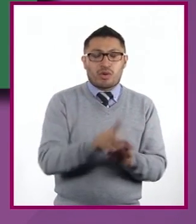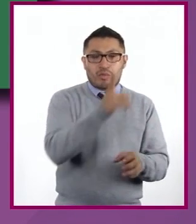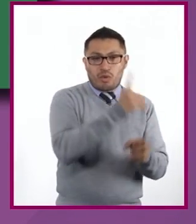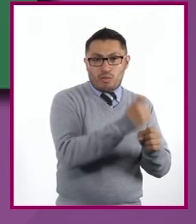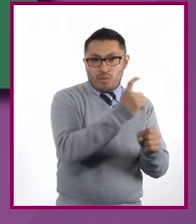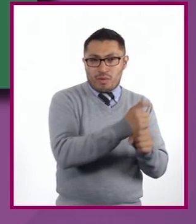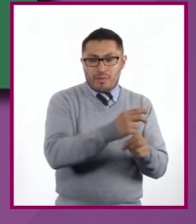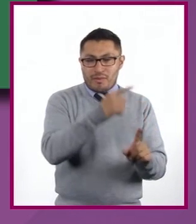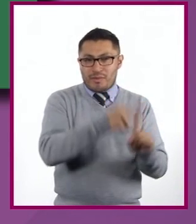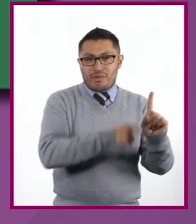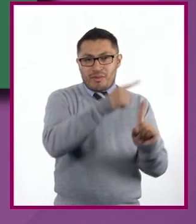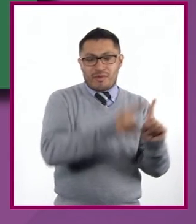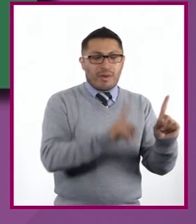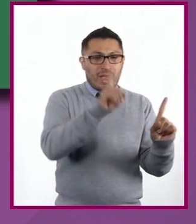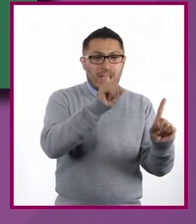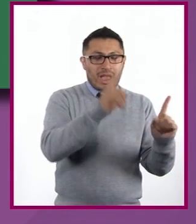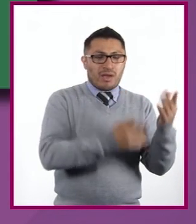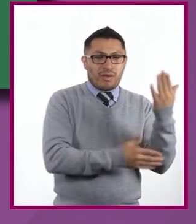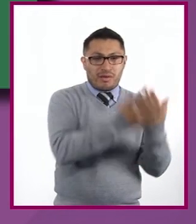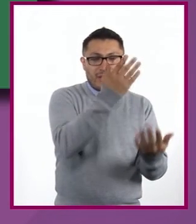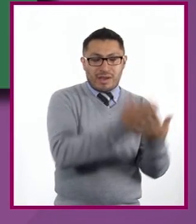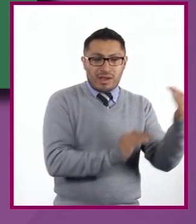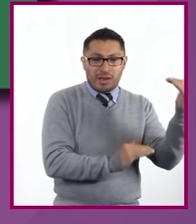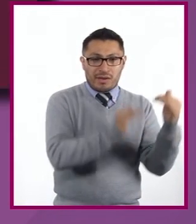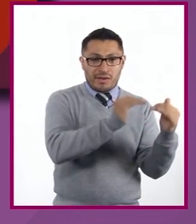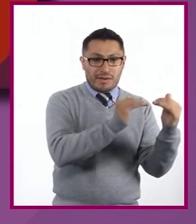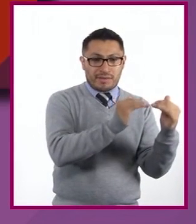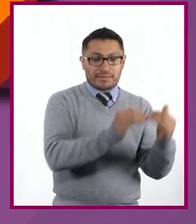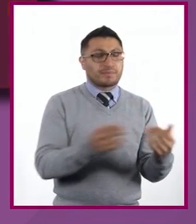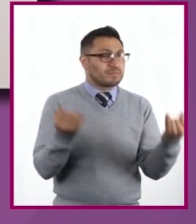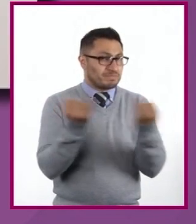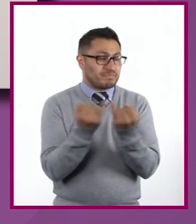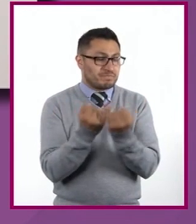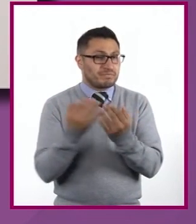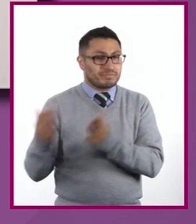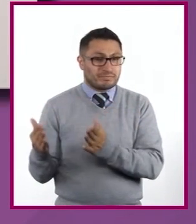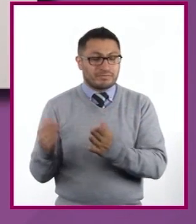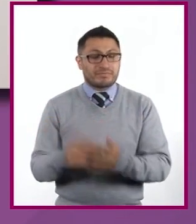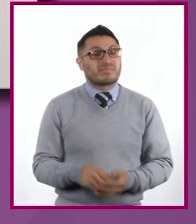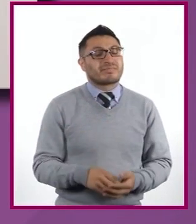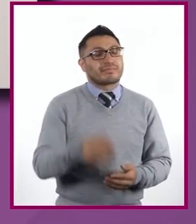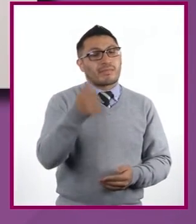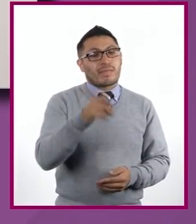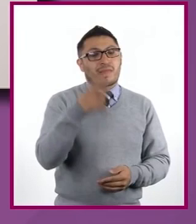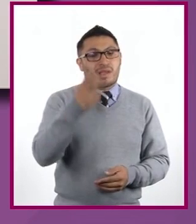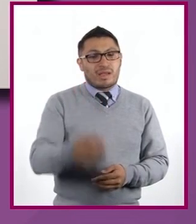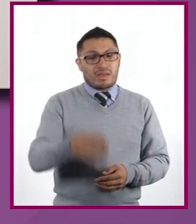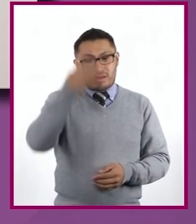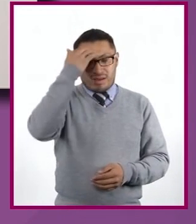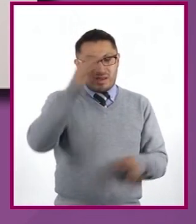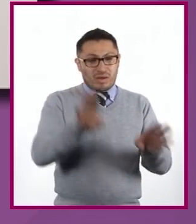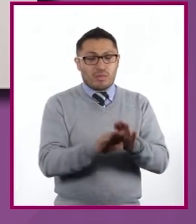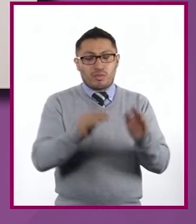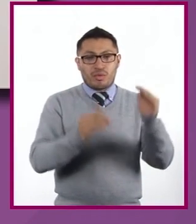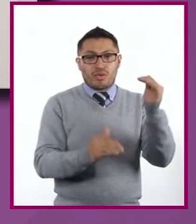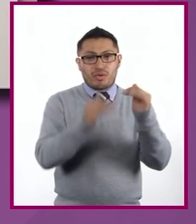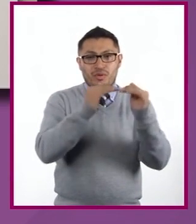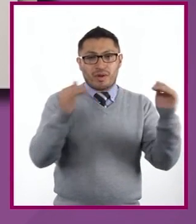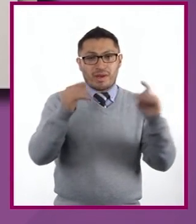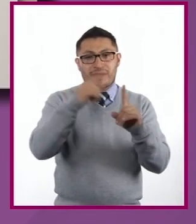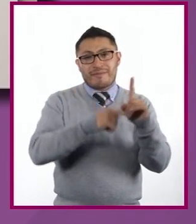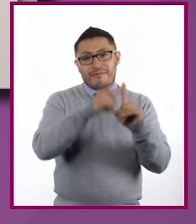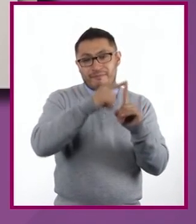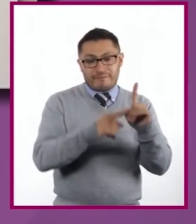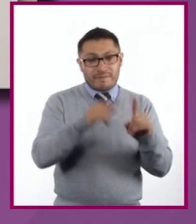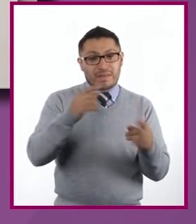las temperaturas del agua y de la mano se equilibran. Así que a esto se le conoce como equilibrio térmico,